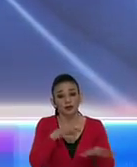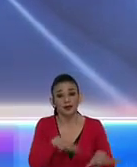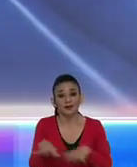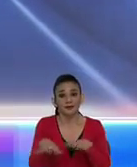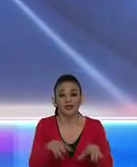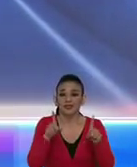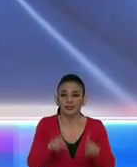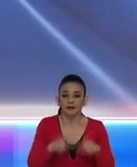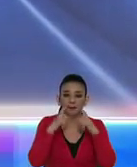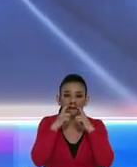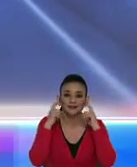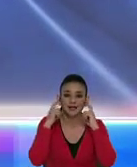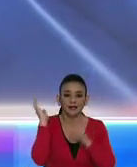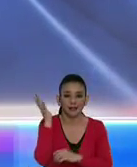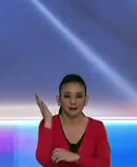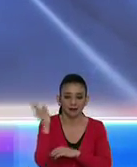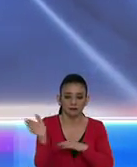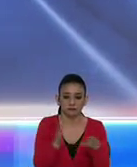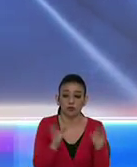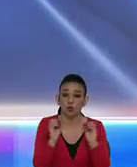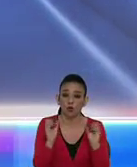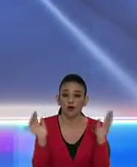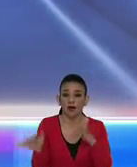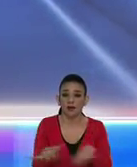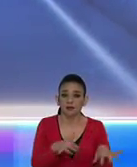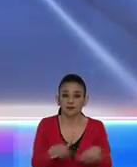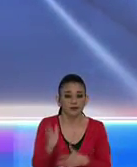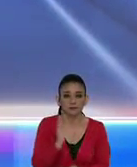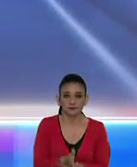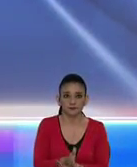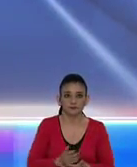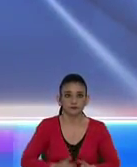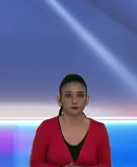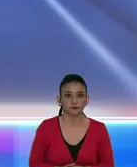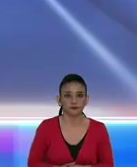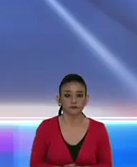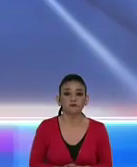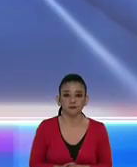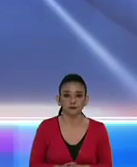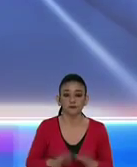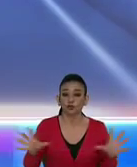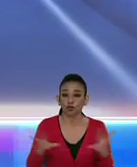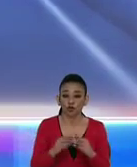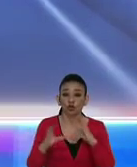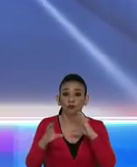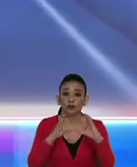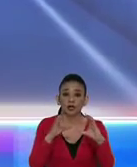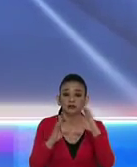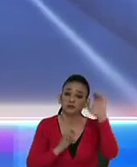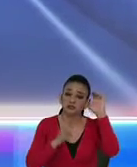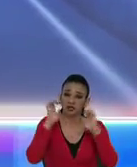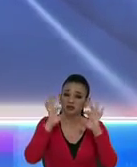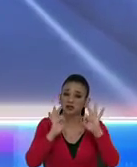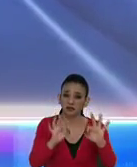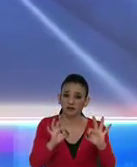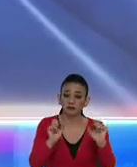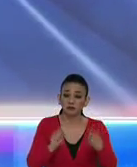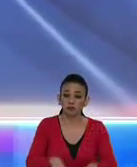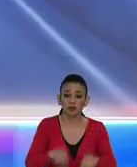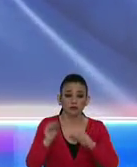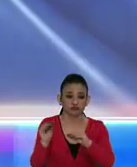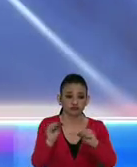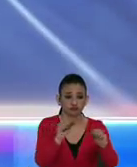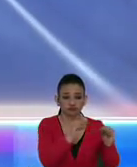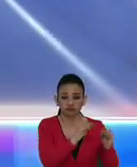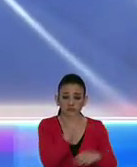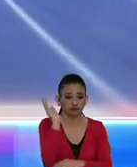mascarilla, mientras que otras actividades masivas serán suspendidas. Los medios de comunicación serán una estrategia para llegar a los feligreses. Además, las